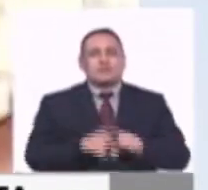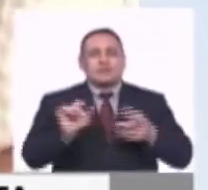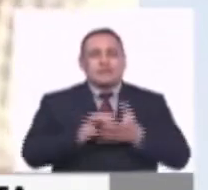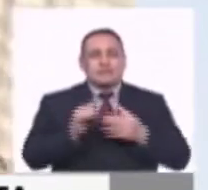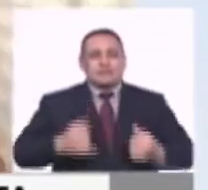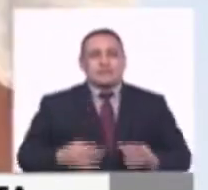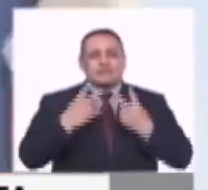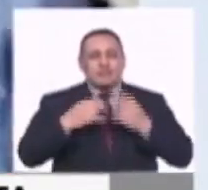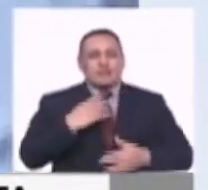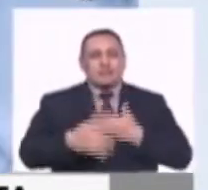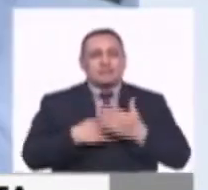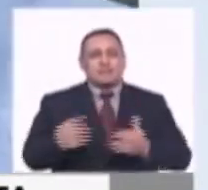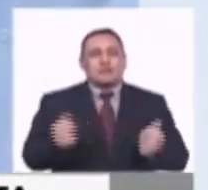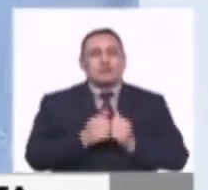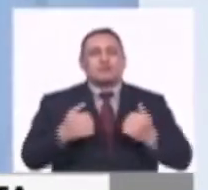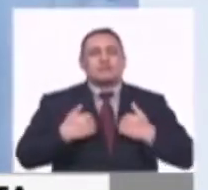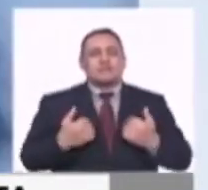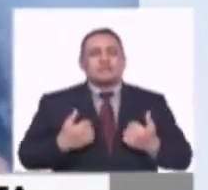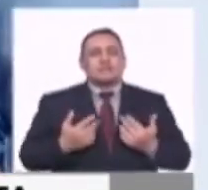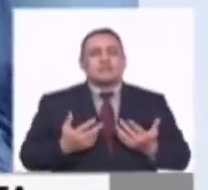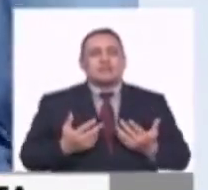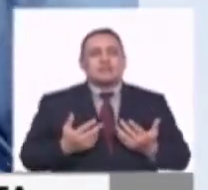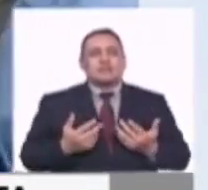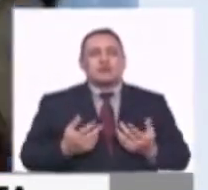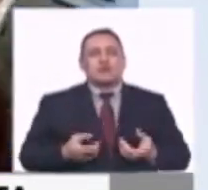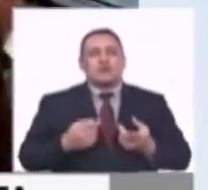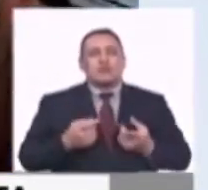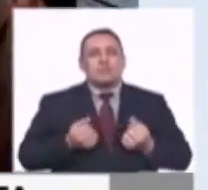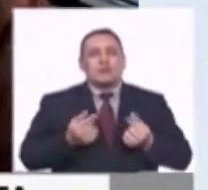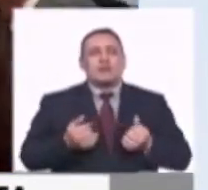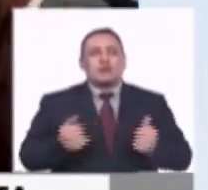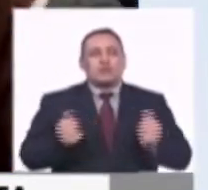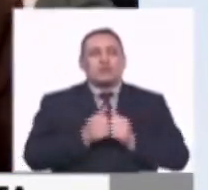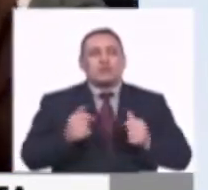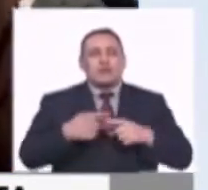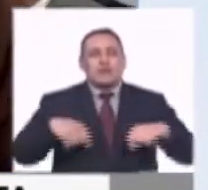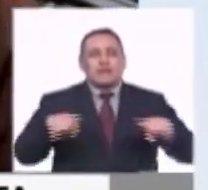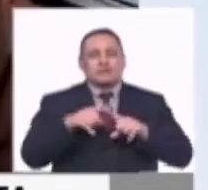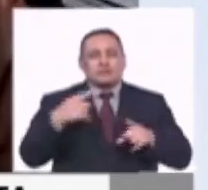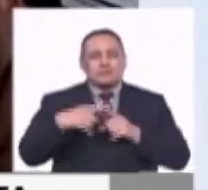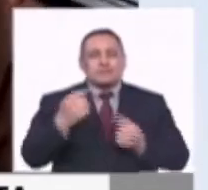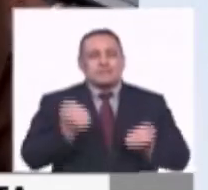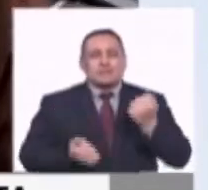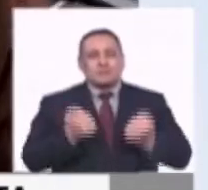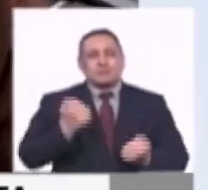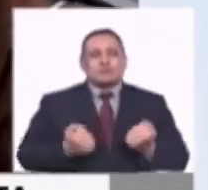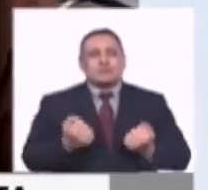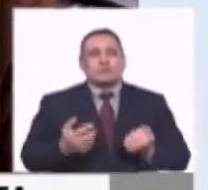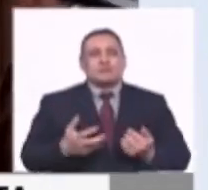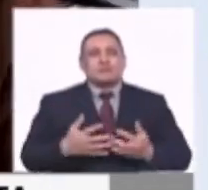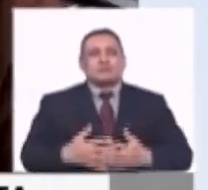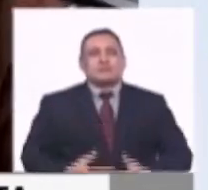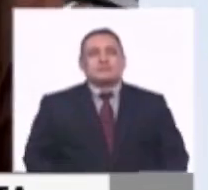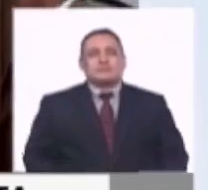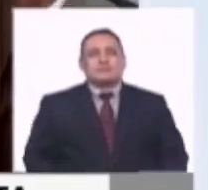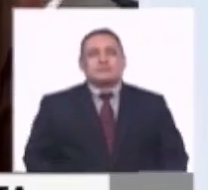aplazar el tiempo para que ellos puedan adquirir estos, digamos, medios de transporte?